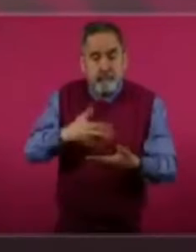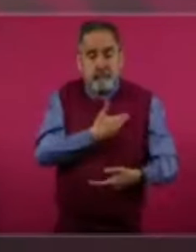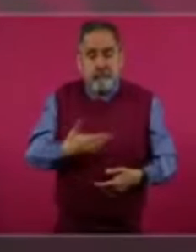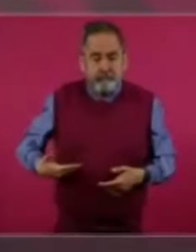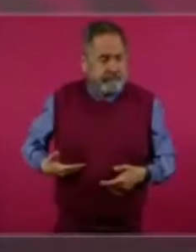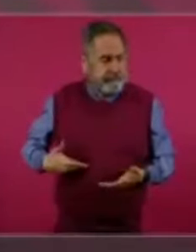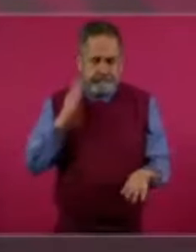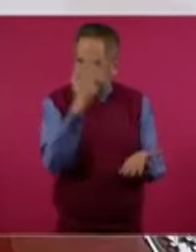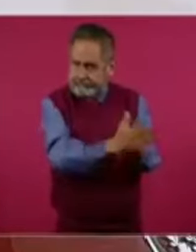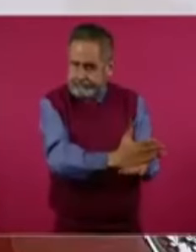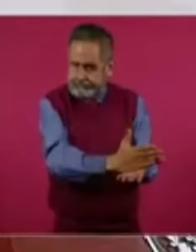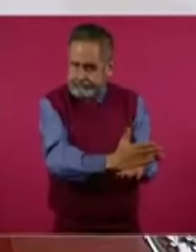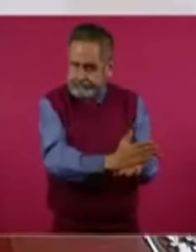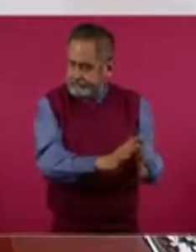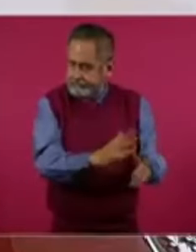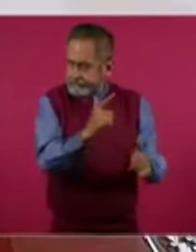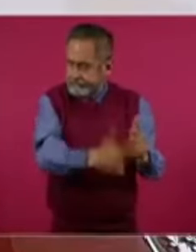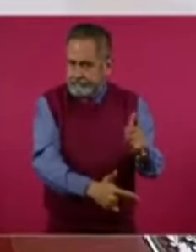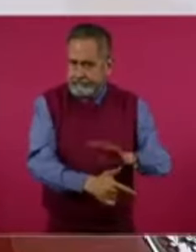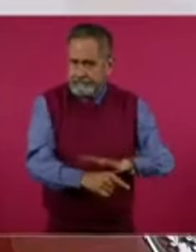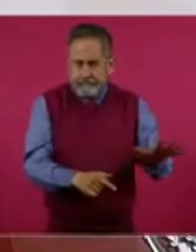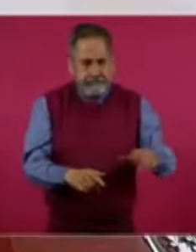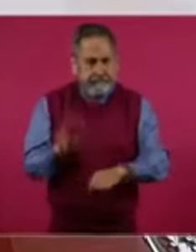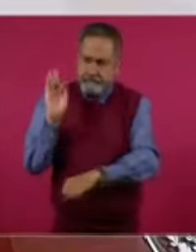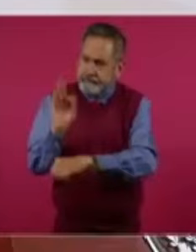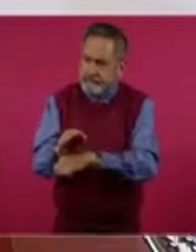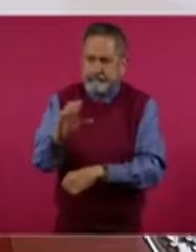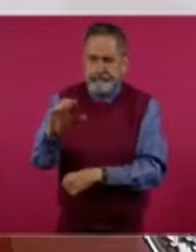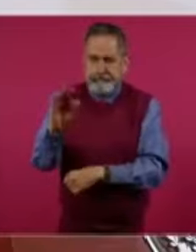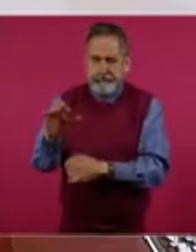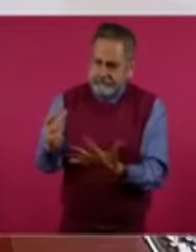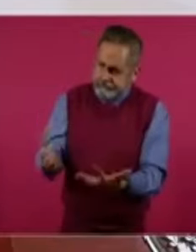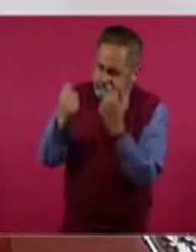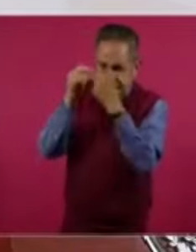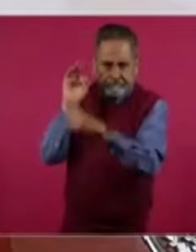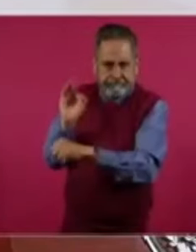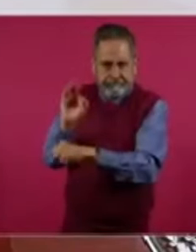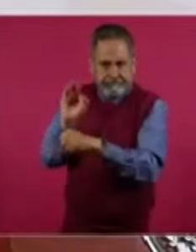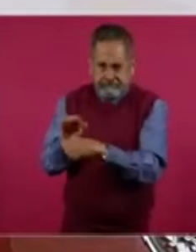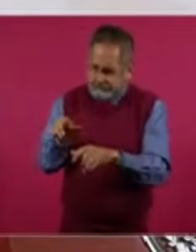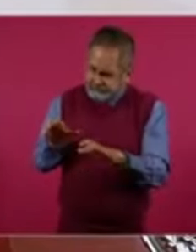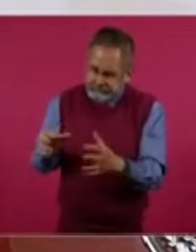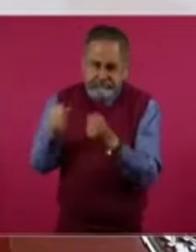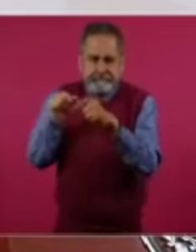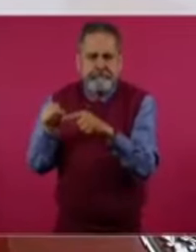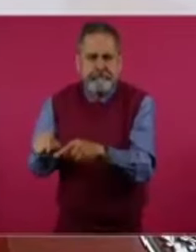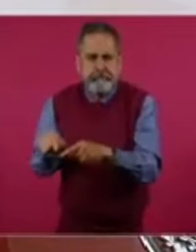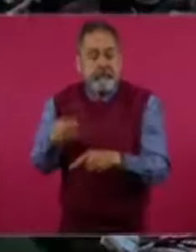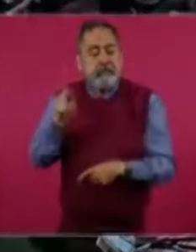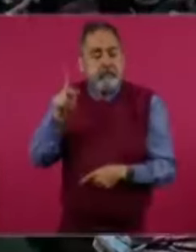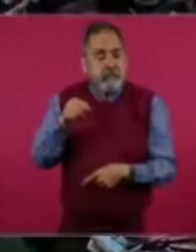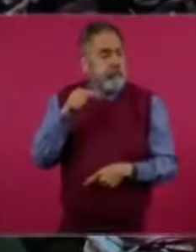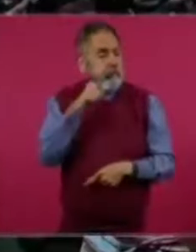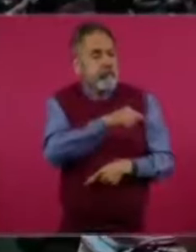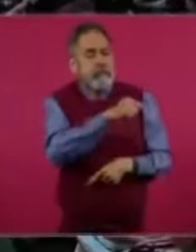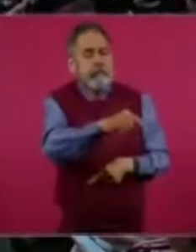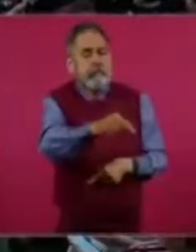ya paramos eso, rescatamos a la Comisión Federal de Electricidad. Sin embargo,